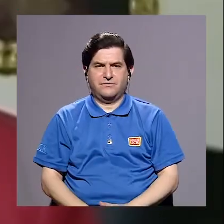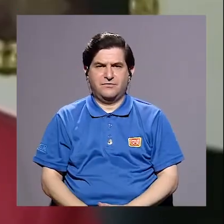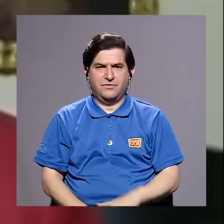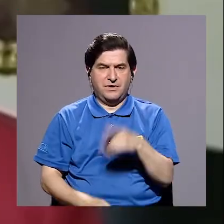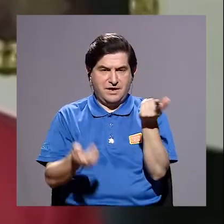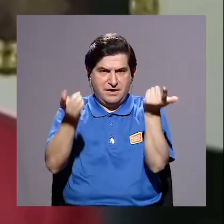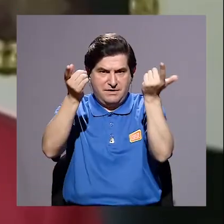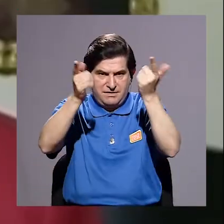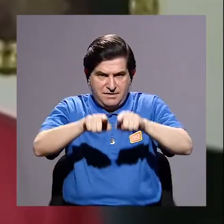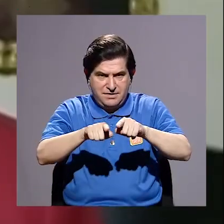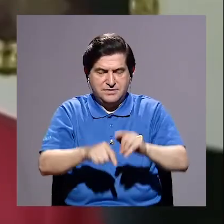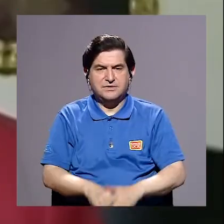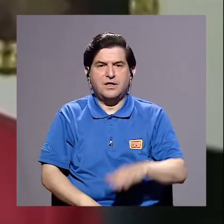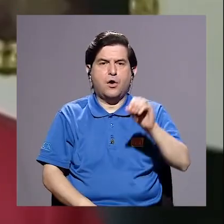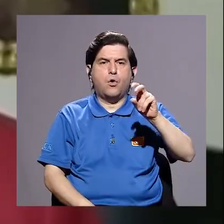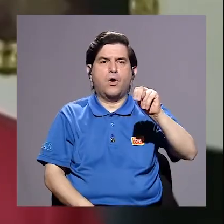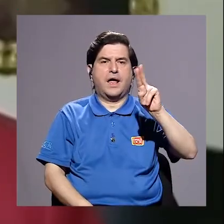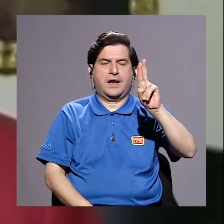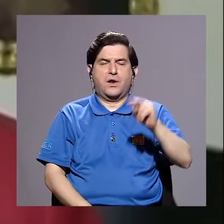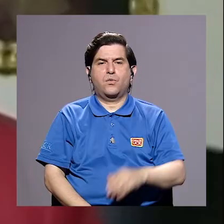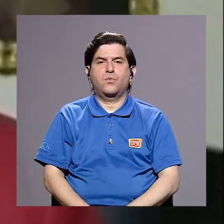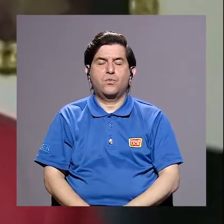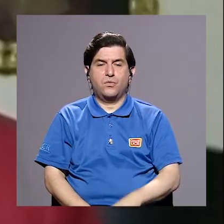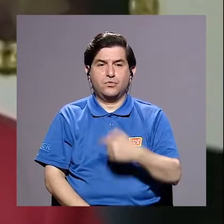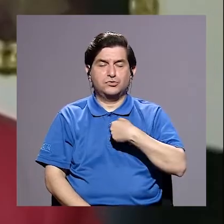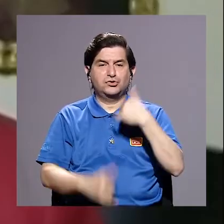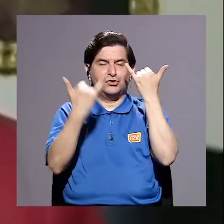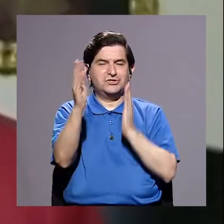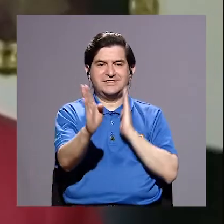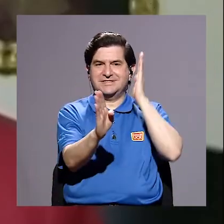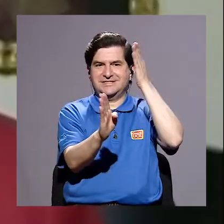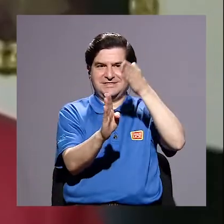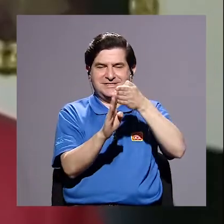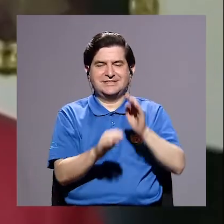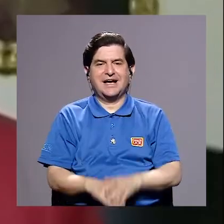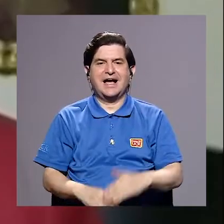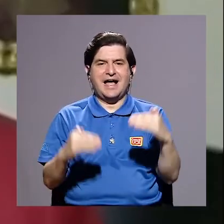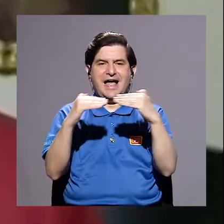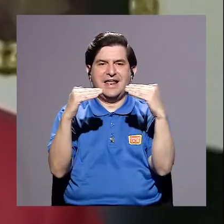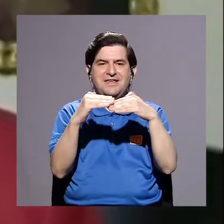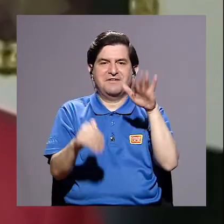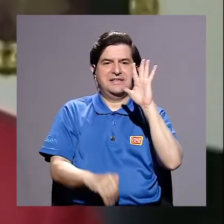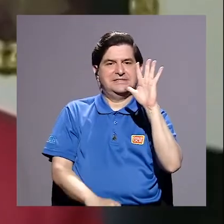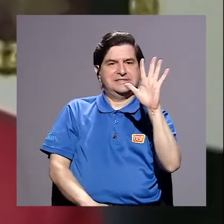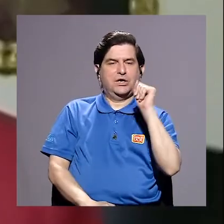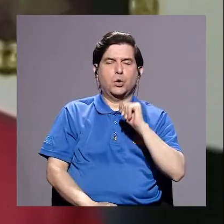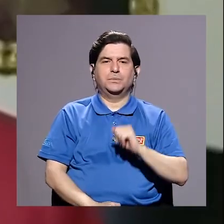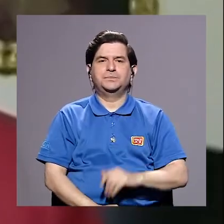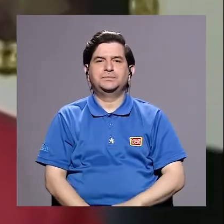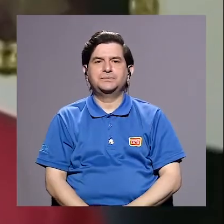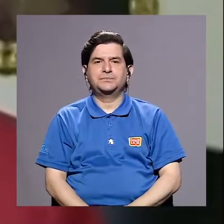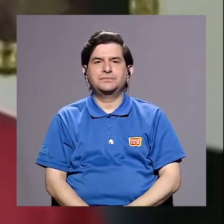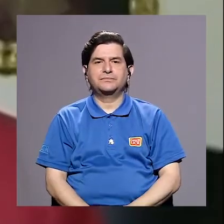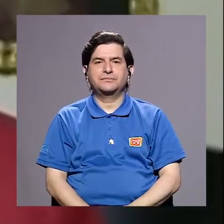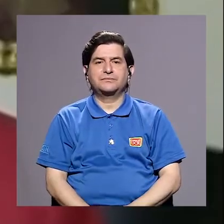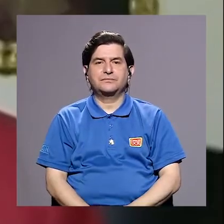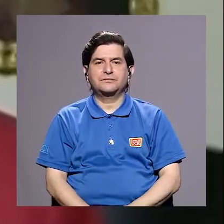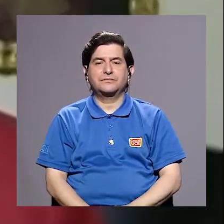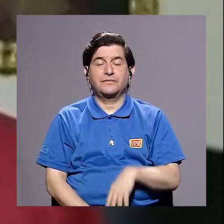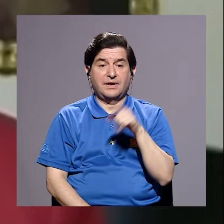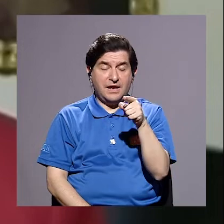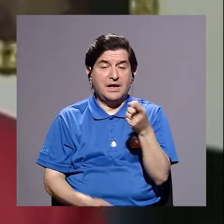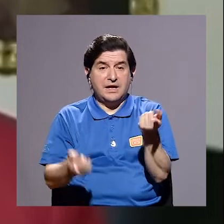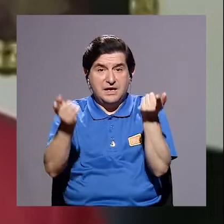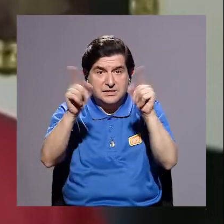alto a Naciones Unidas, porque entraba de una vez al paso 5 y al